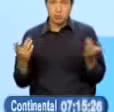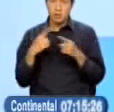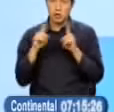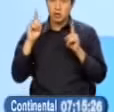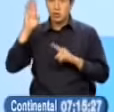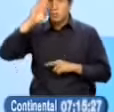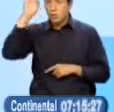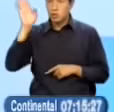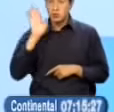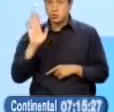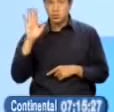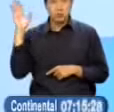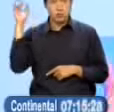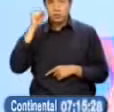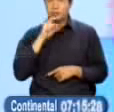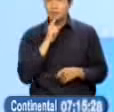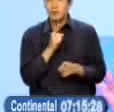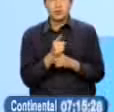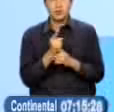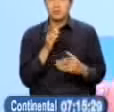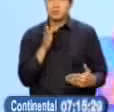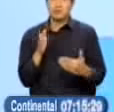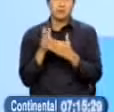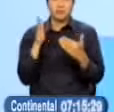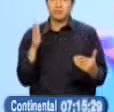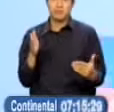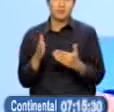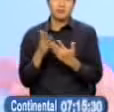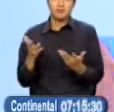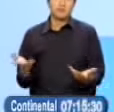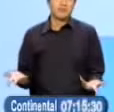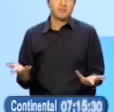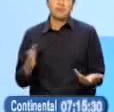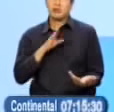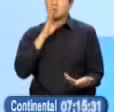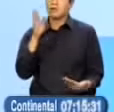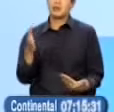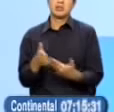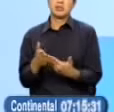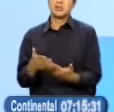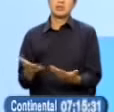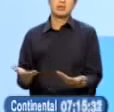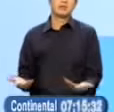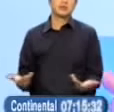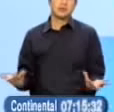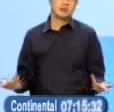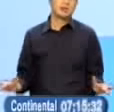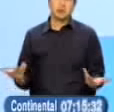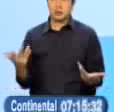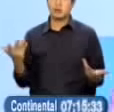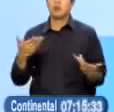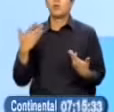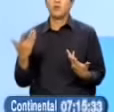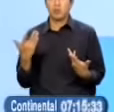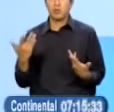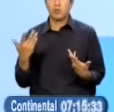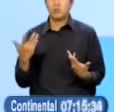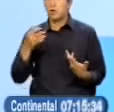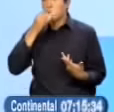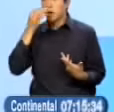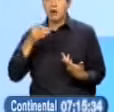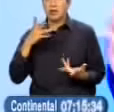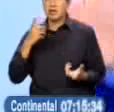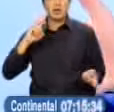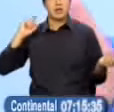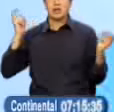brasil claramente se trata de una campaña que trata de digamos de invertir la realidad